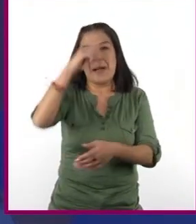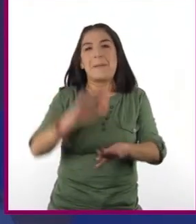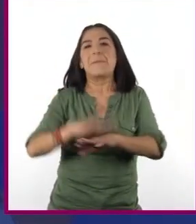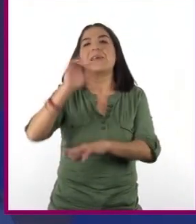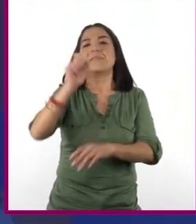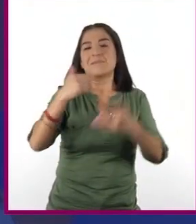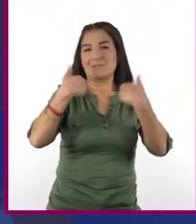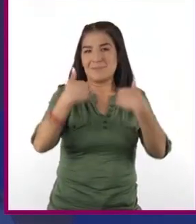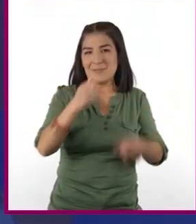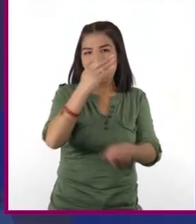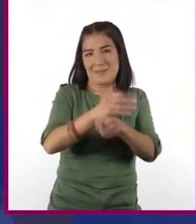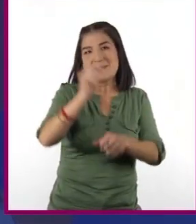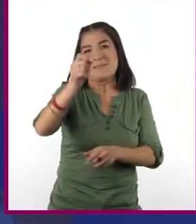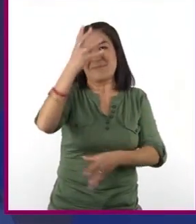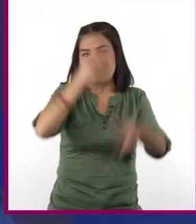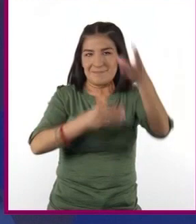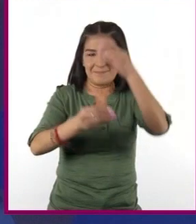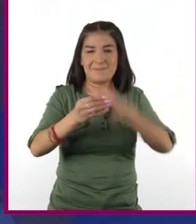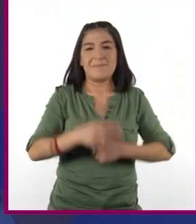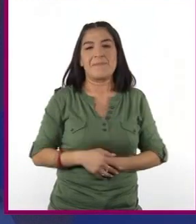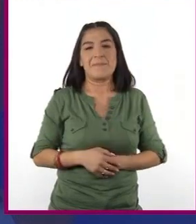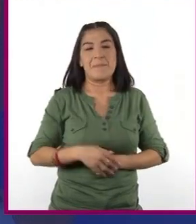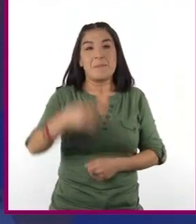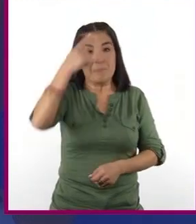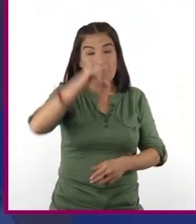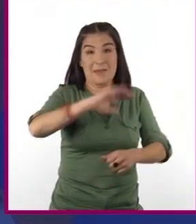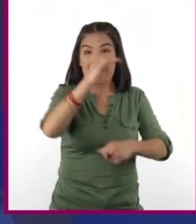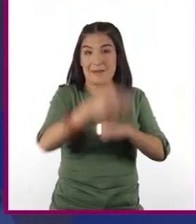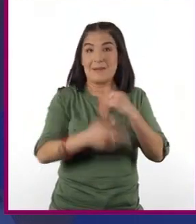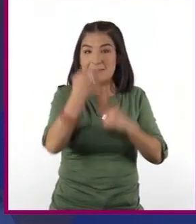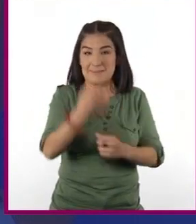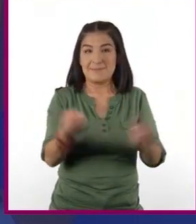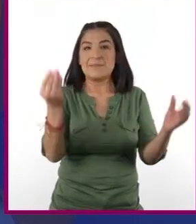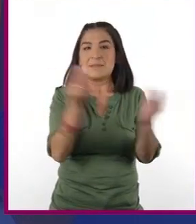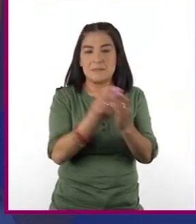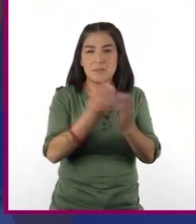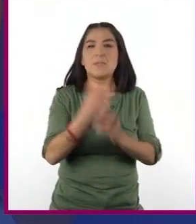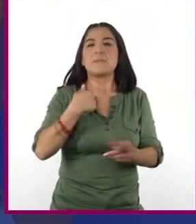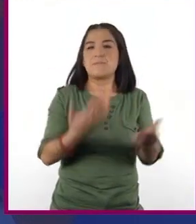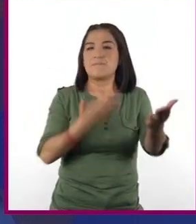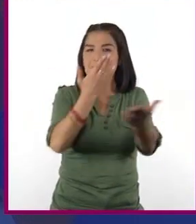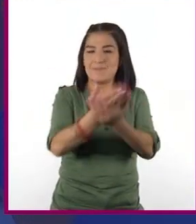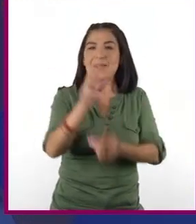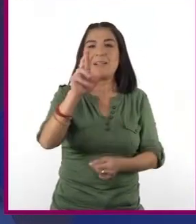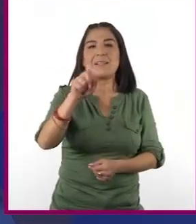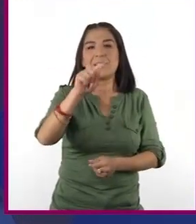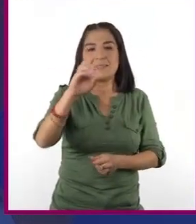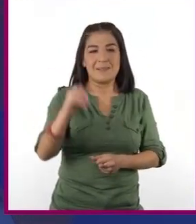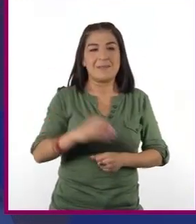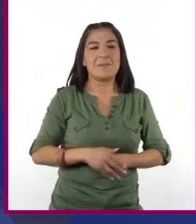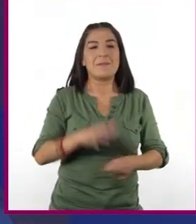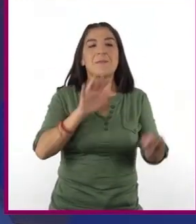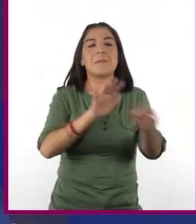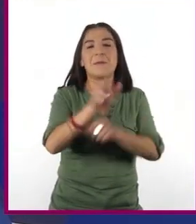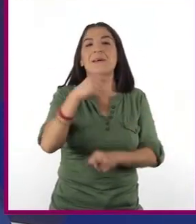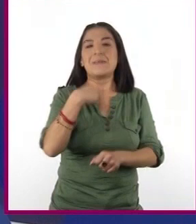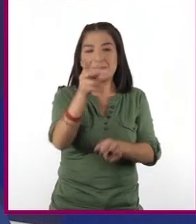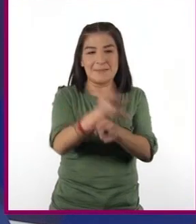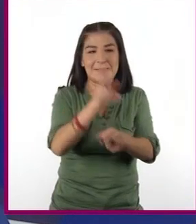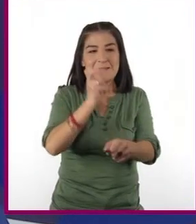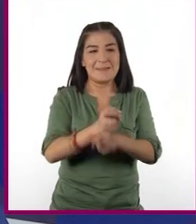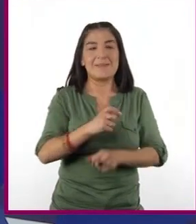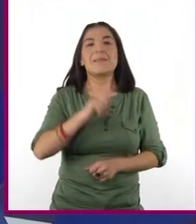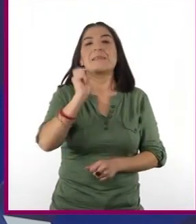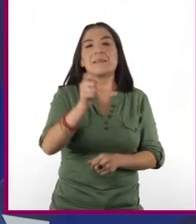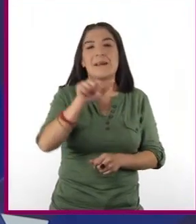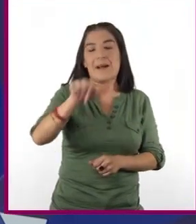sus conocimientos. Para finalizar con esta sesión, les propongo un reto. Los invito a que seleccionen